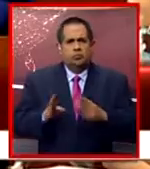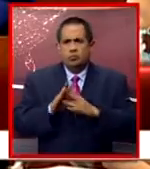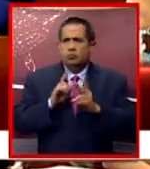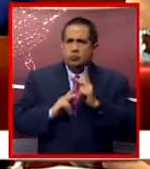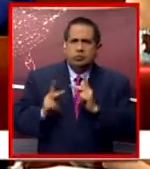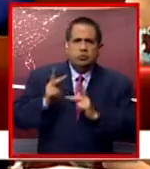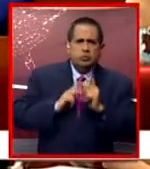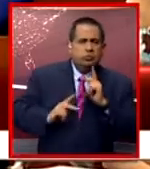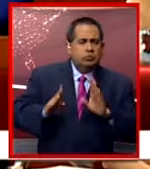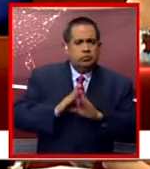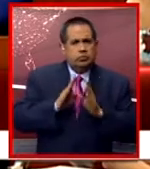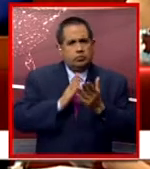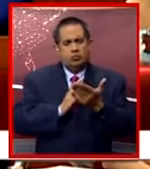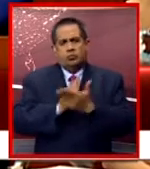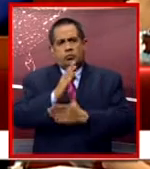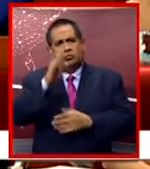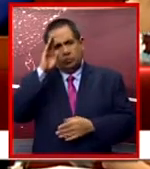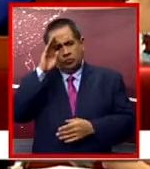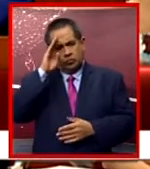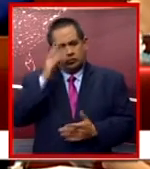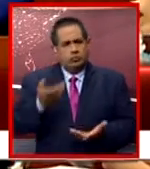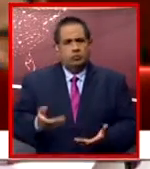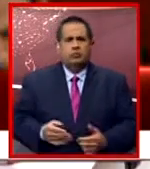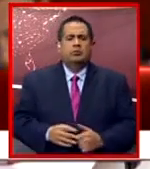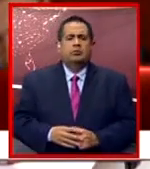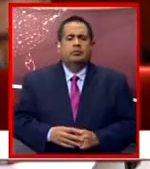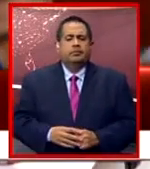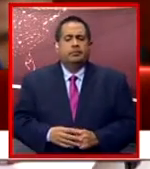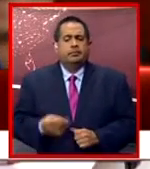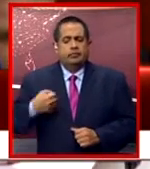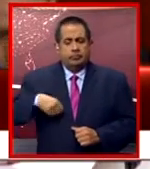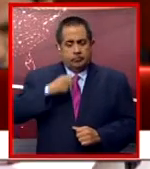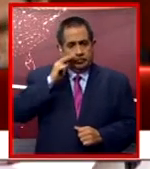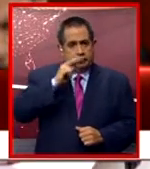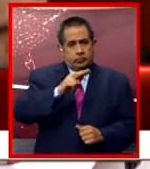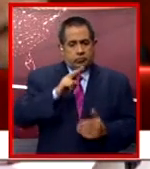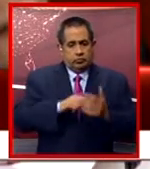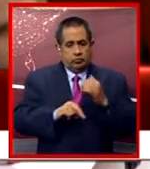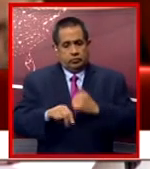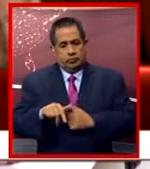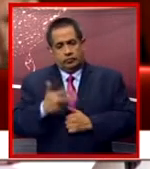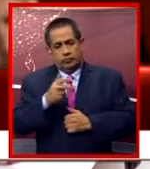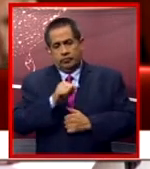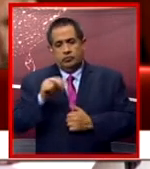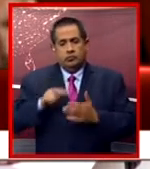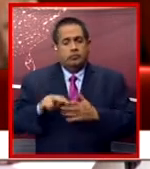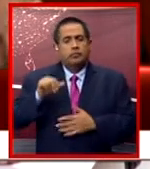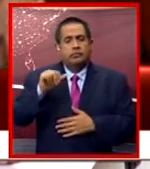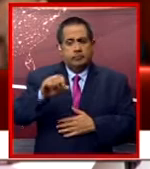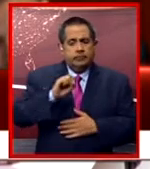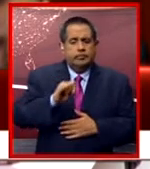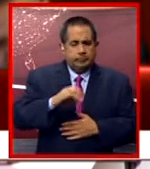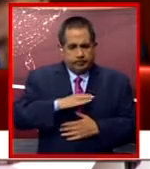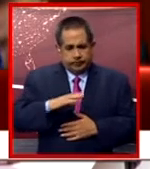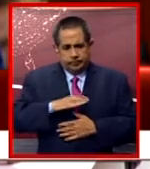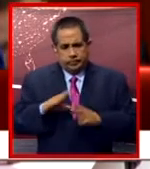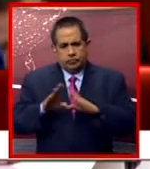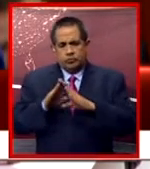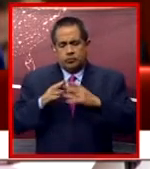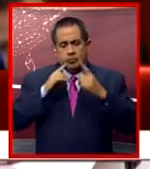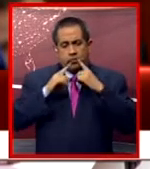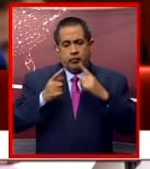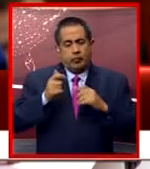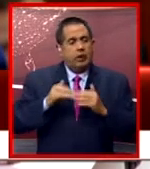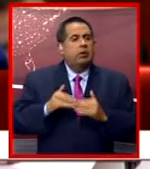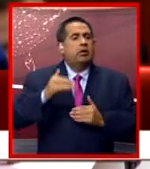los ingresos excedentes del petróleo. Vemos que de 2013 a 2016 sí se reporta un incremento